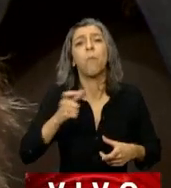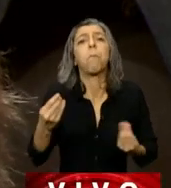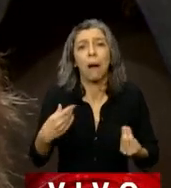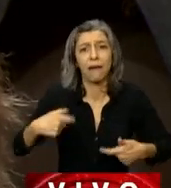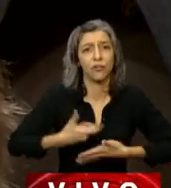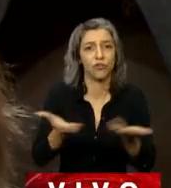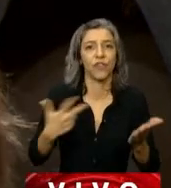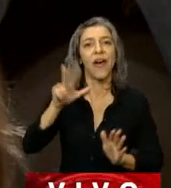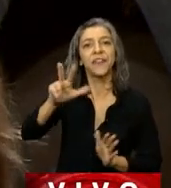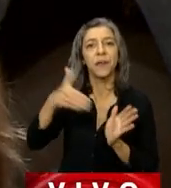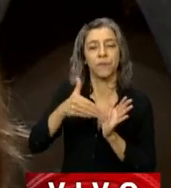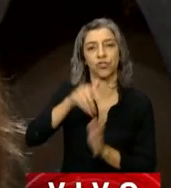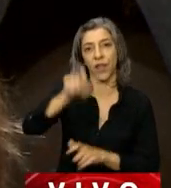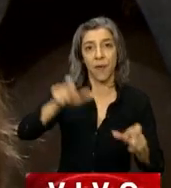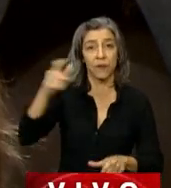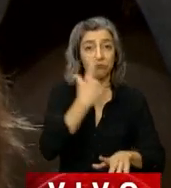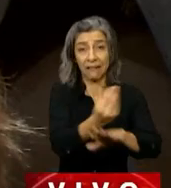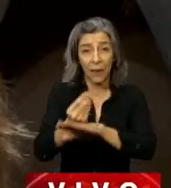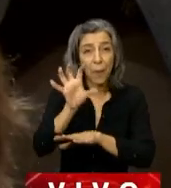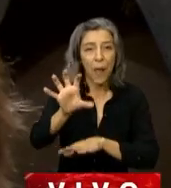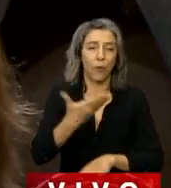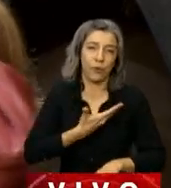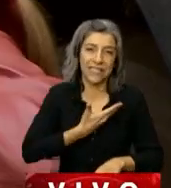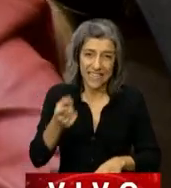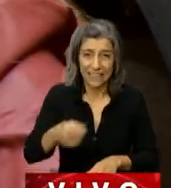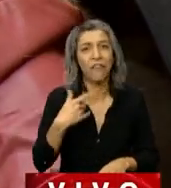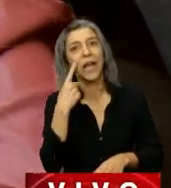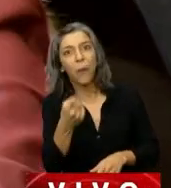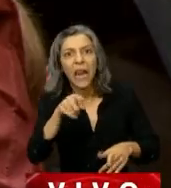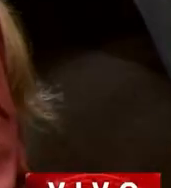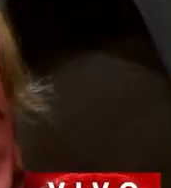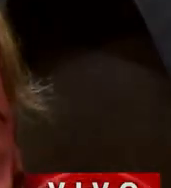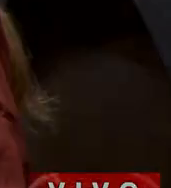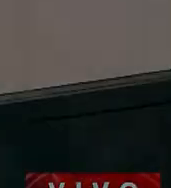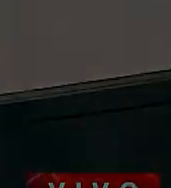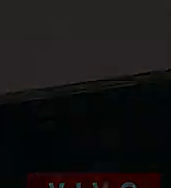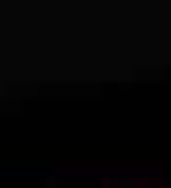santafesinos que están entregando en este vergonzoso acuerdo. Gracias. Gracias, diputada.